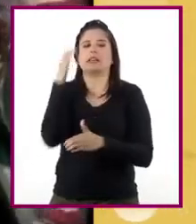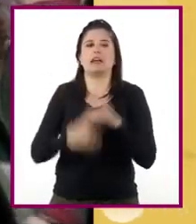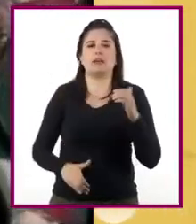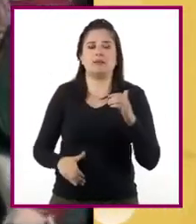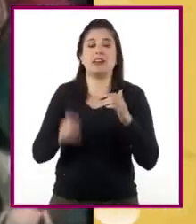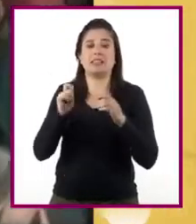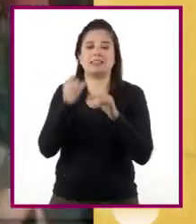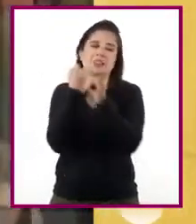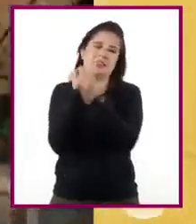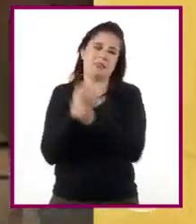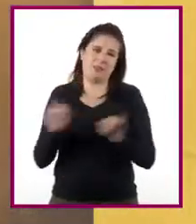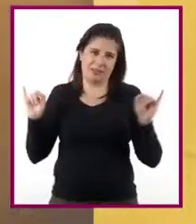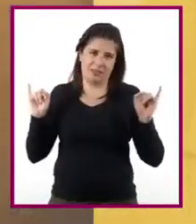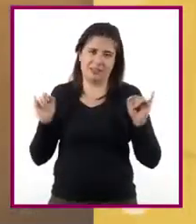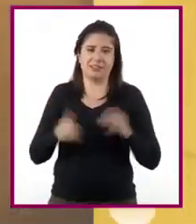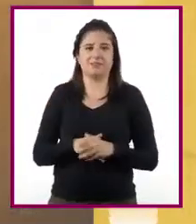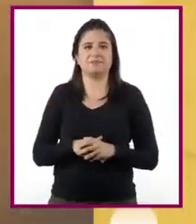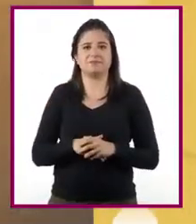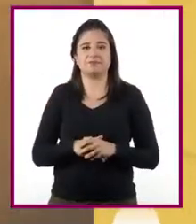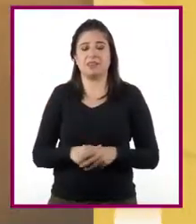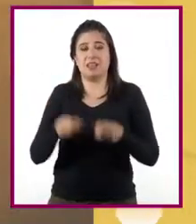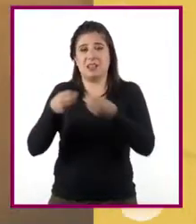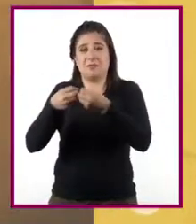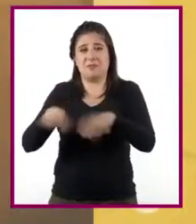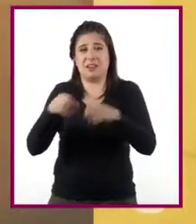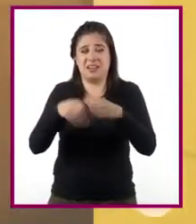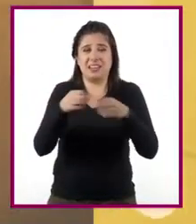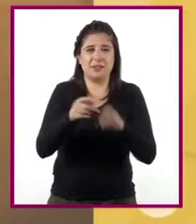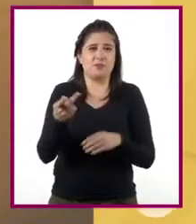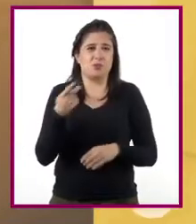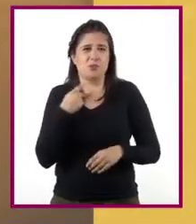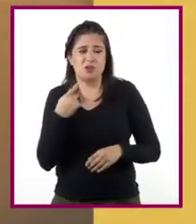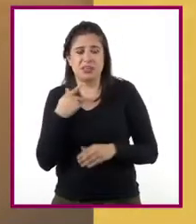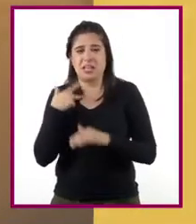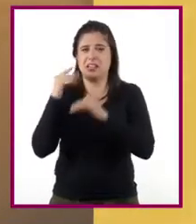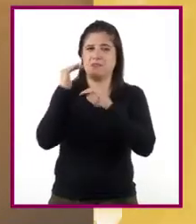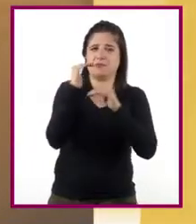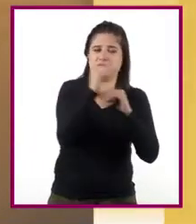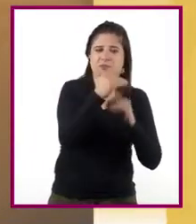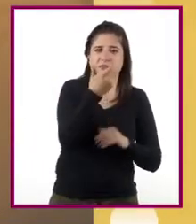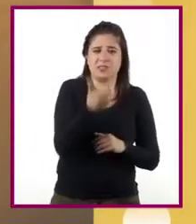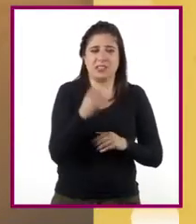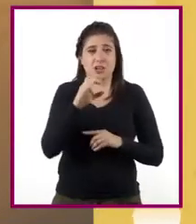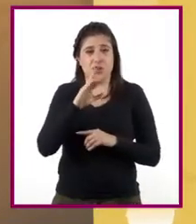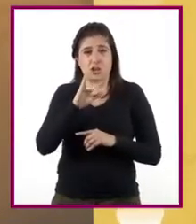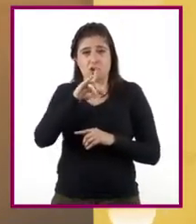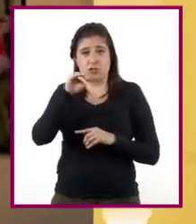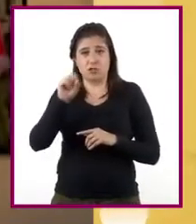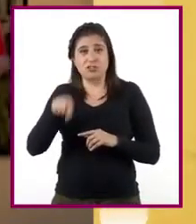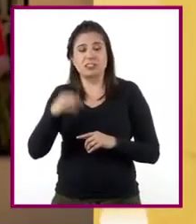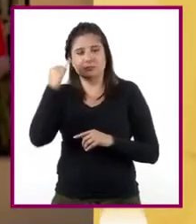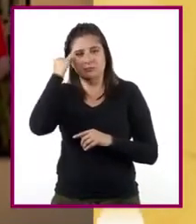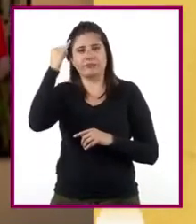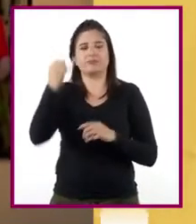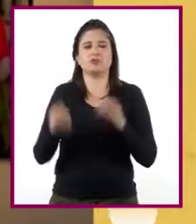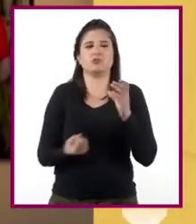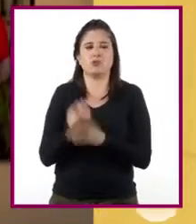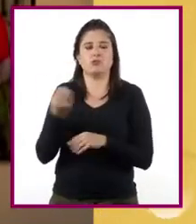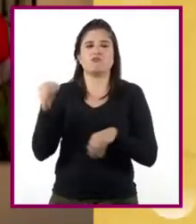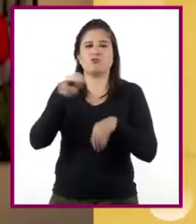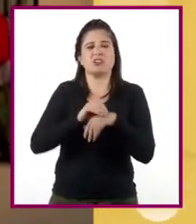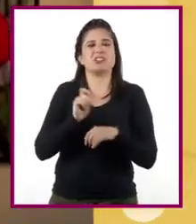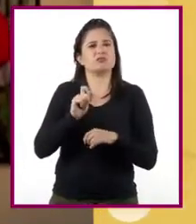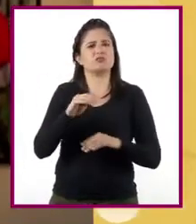eventualmente en la independencia. La pérdida de espacios políticos y las limitaciones económicas de los criollos creó un ambiente de